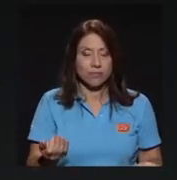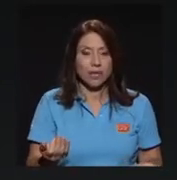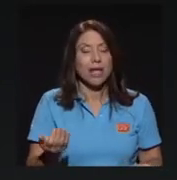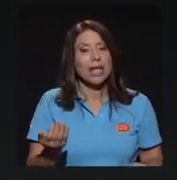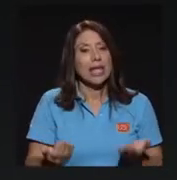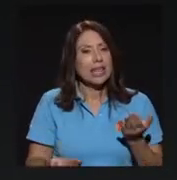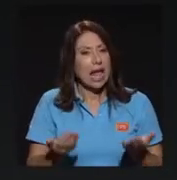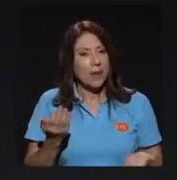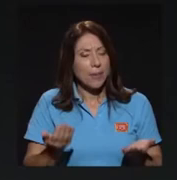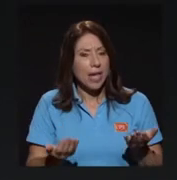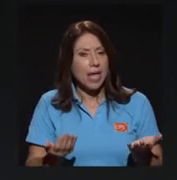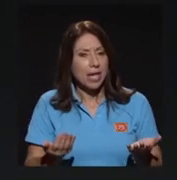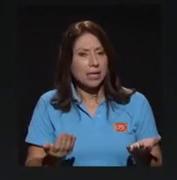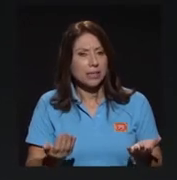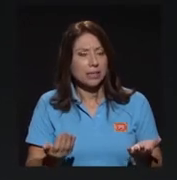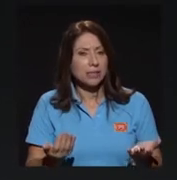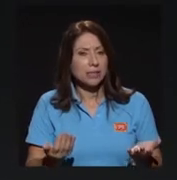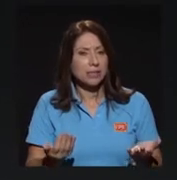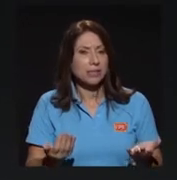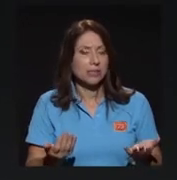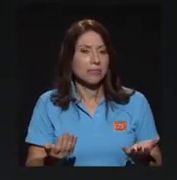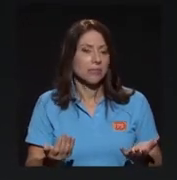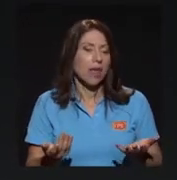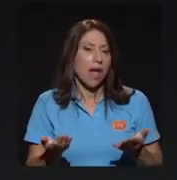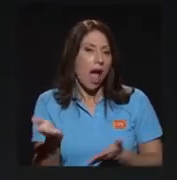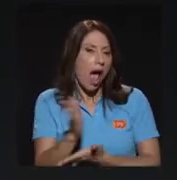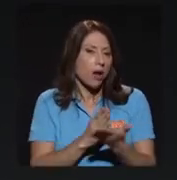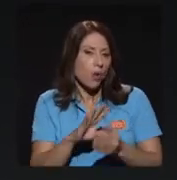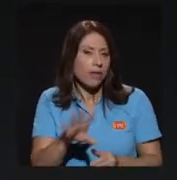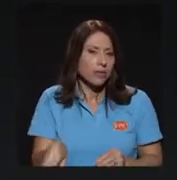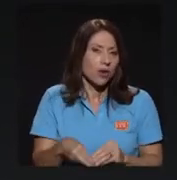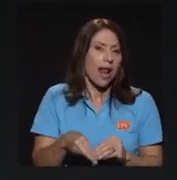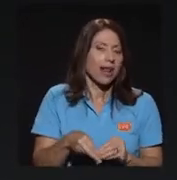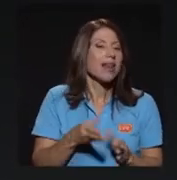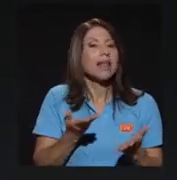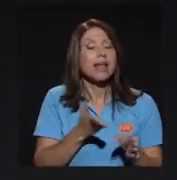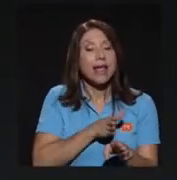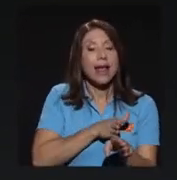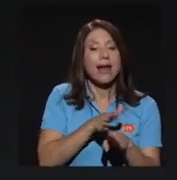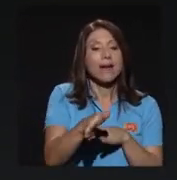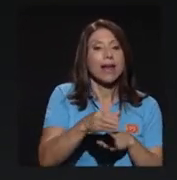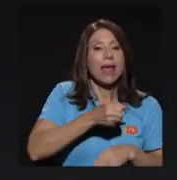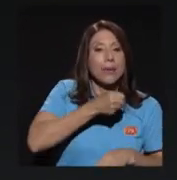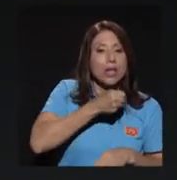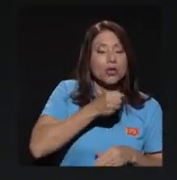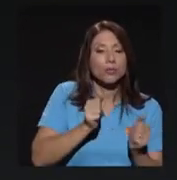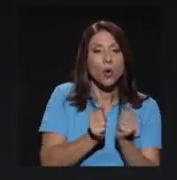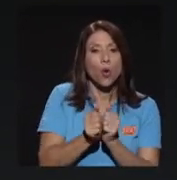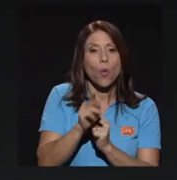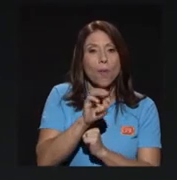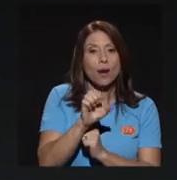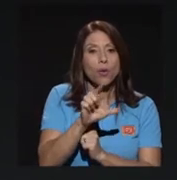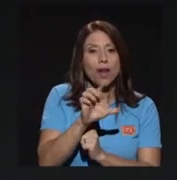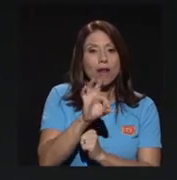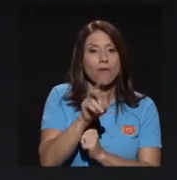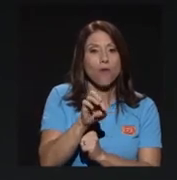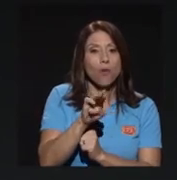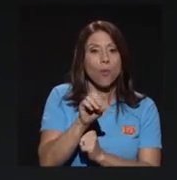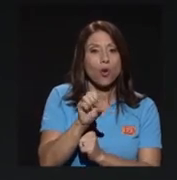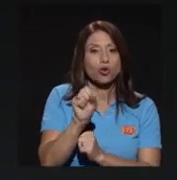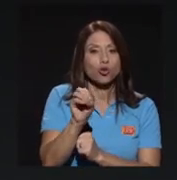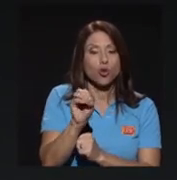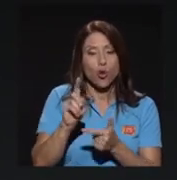un detalle adicional es que las carreras de periodismo con manuel formoso y ciencias políticas